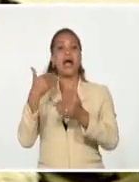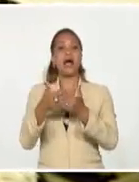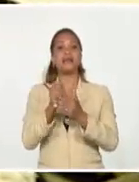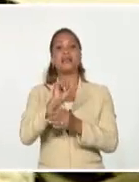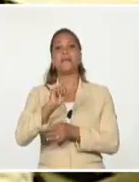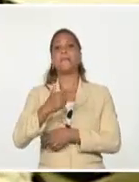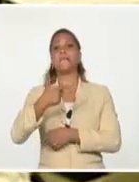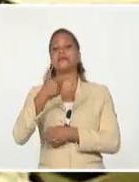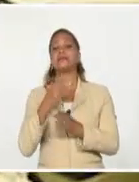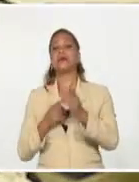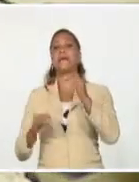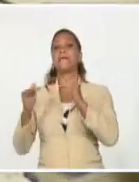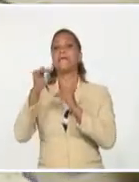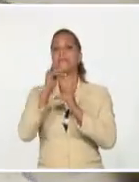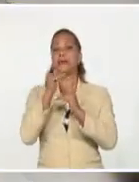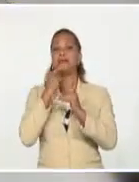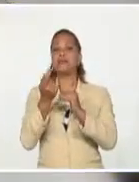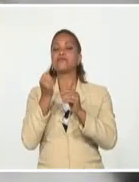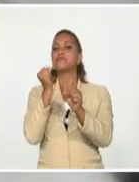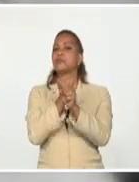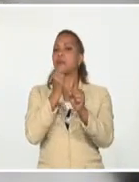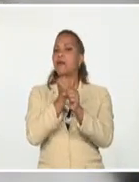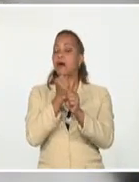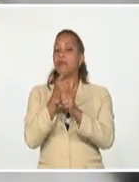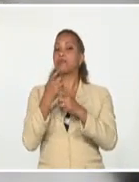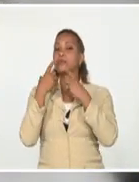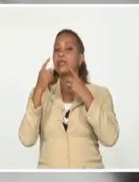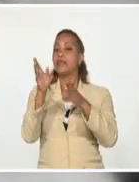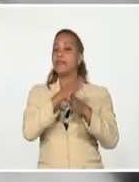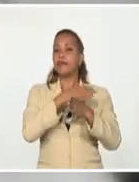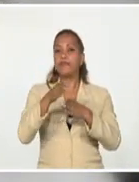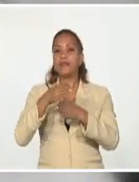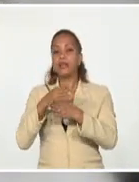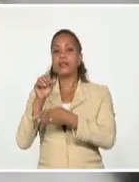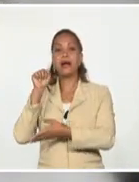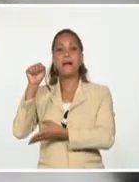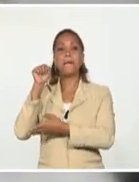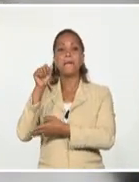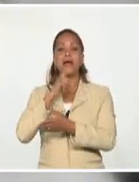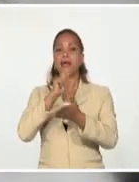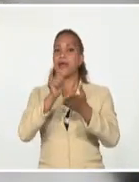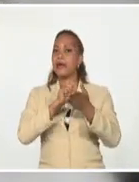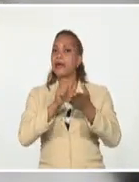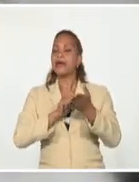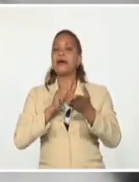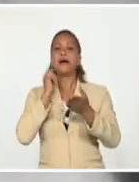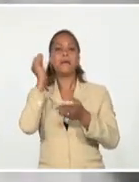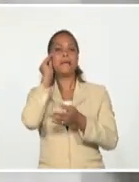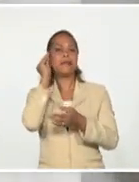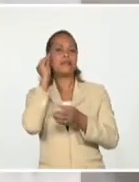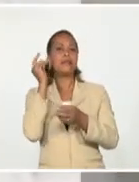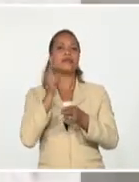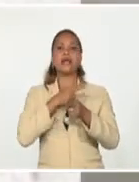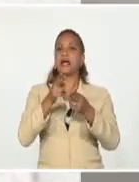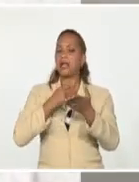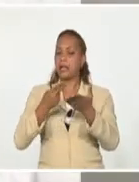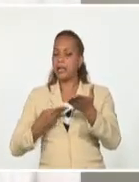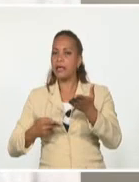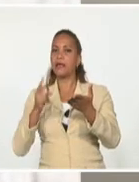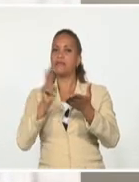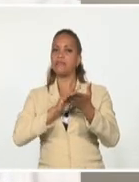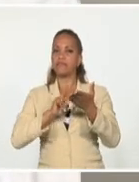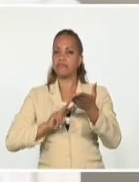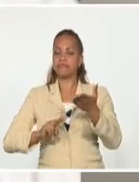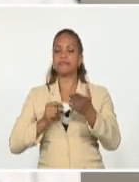viceministro, desempeñando una importante labor en la campaña de alfabetización. En su obra publicada destacan los poemarios